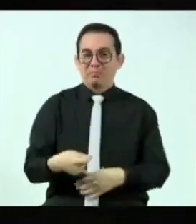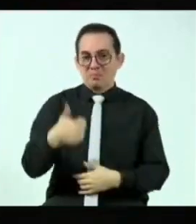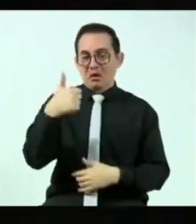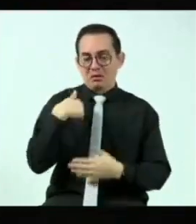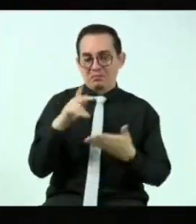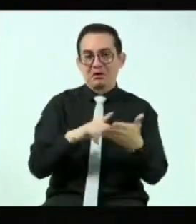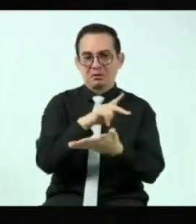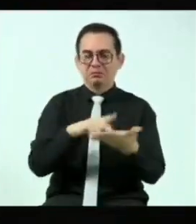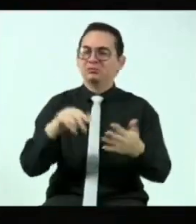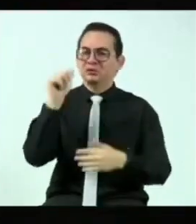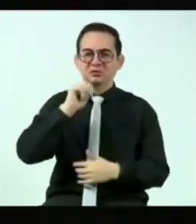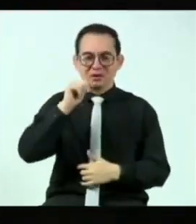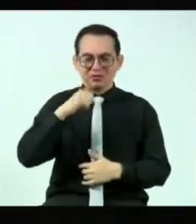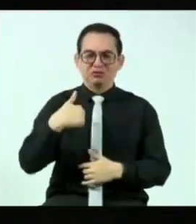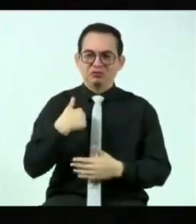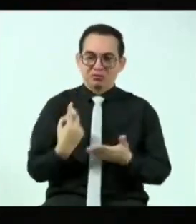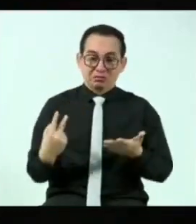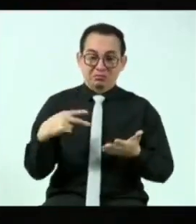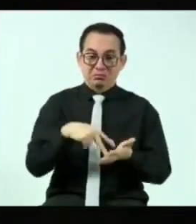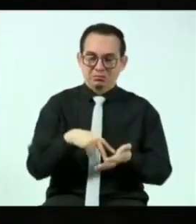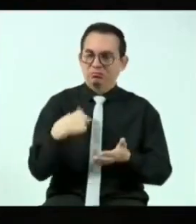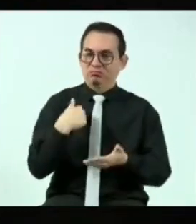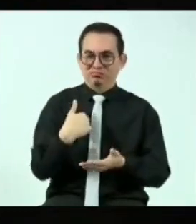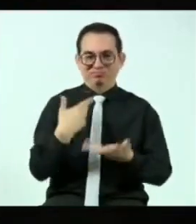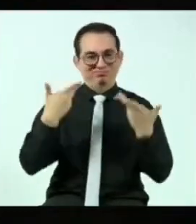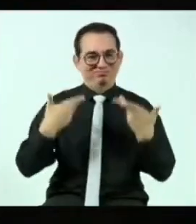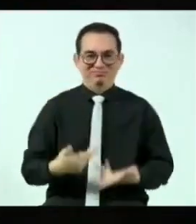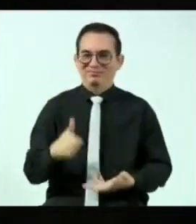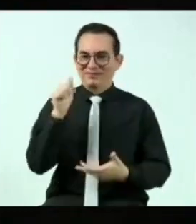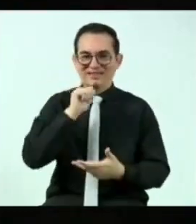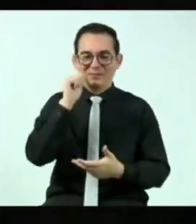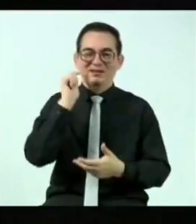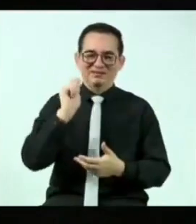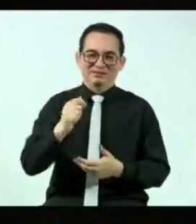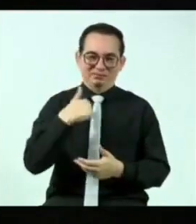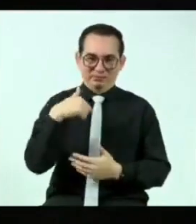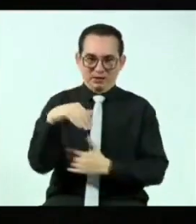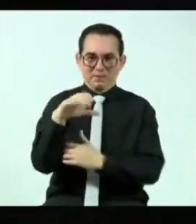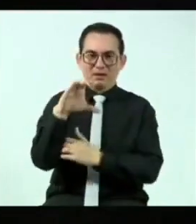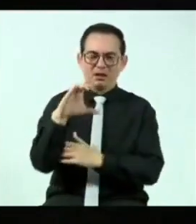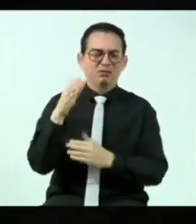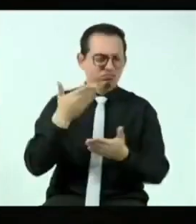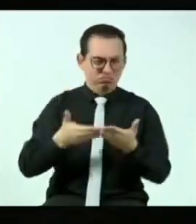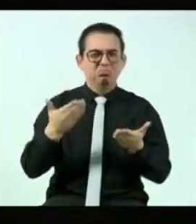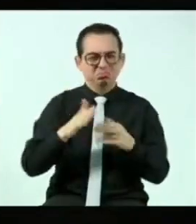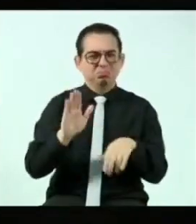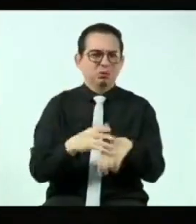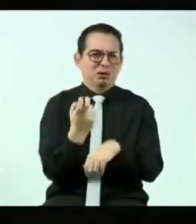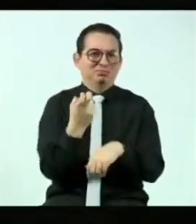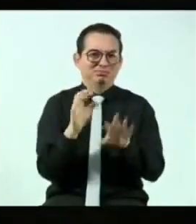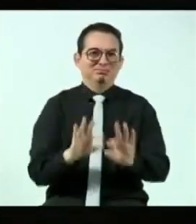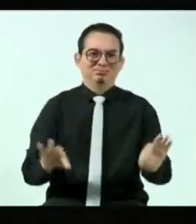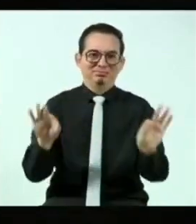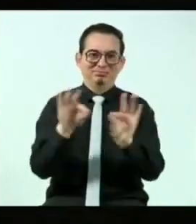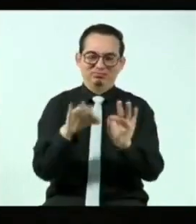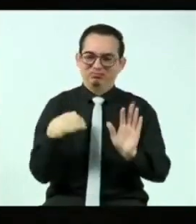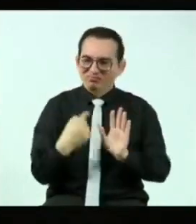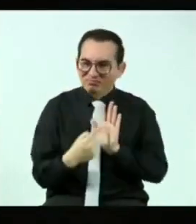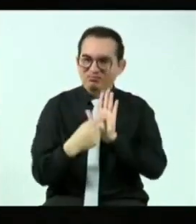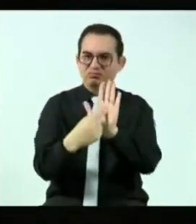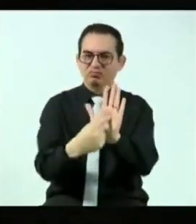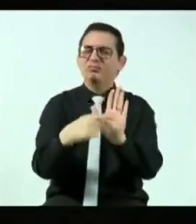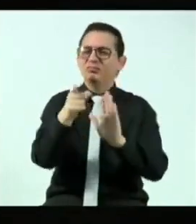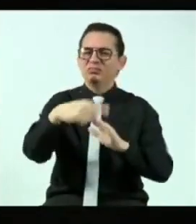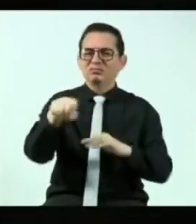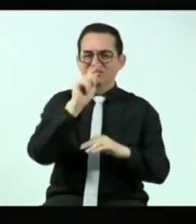siempre he sido propuesto como candidato ciudadano y es muy importante decir que los gobiernos que hemos